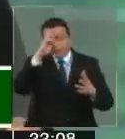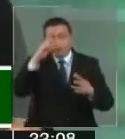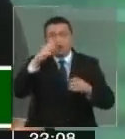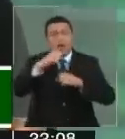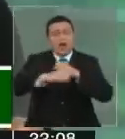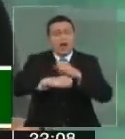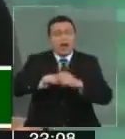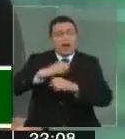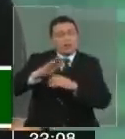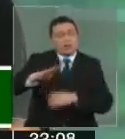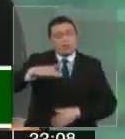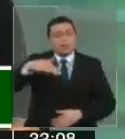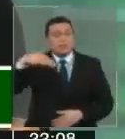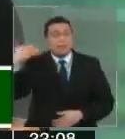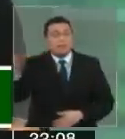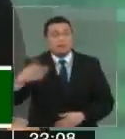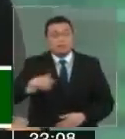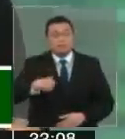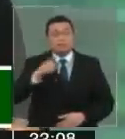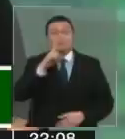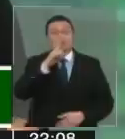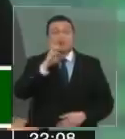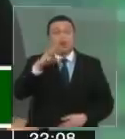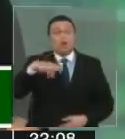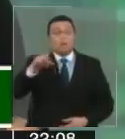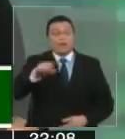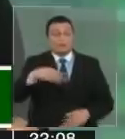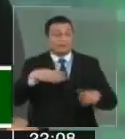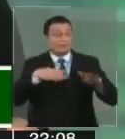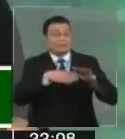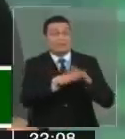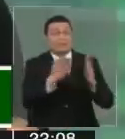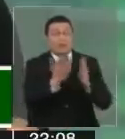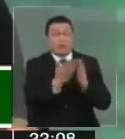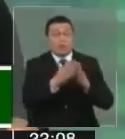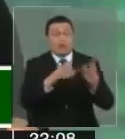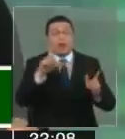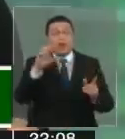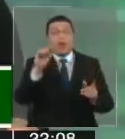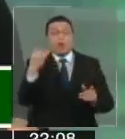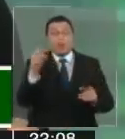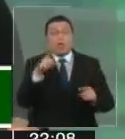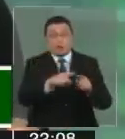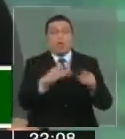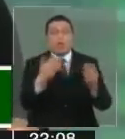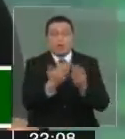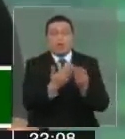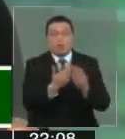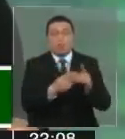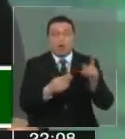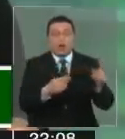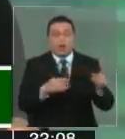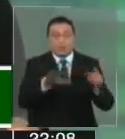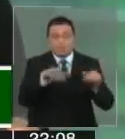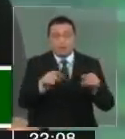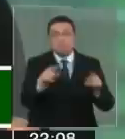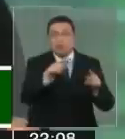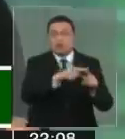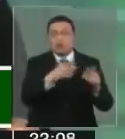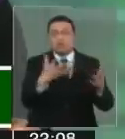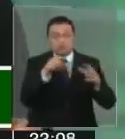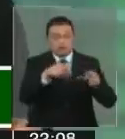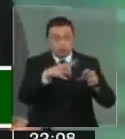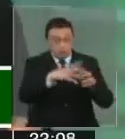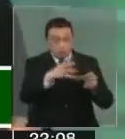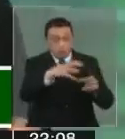años después, cuando Tomasito entró al Arcángel San Miguel, Laurita era parte del colegio Arcángel San Miguel, porque había una